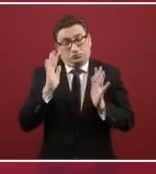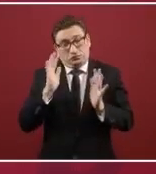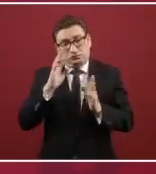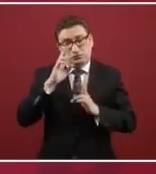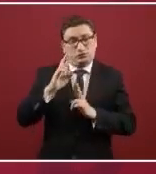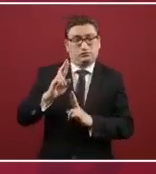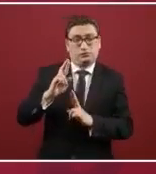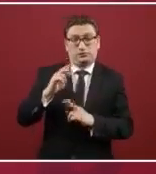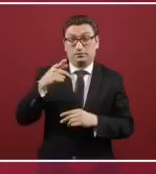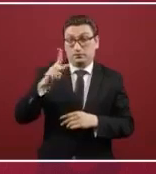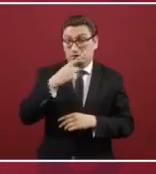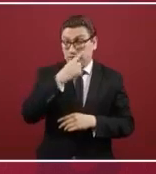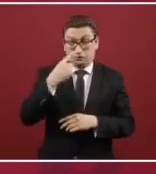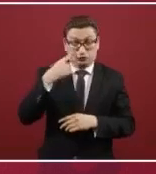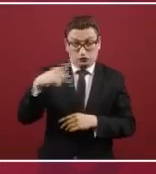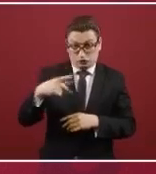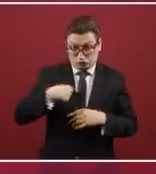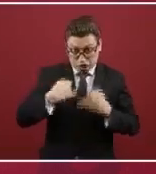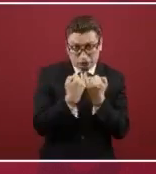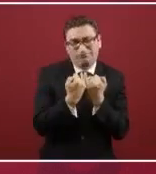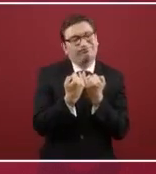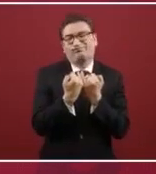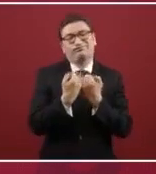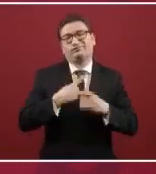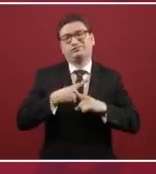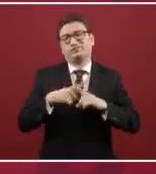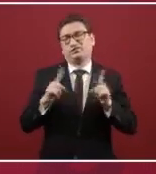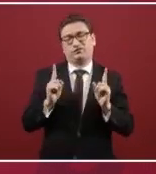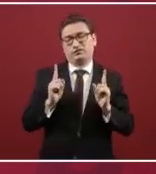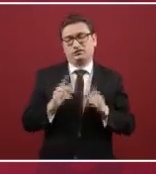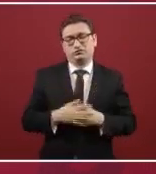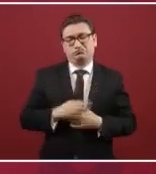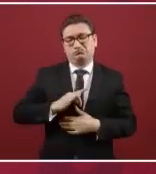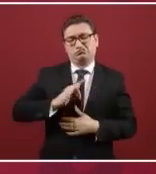pero no comparto ese punto de vista. Y es muy claro que